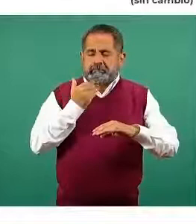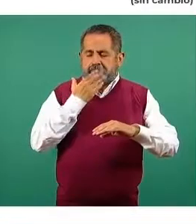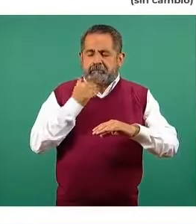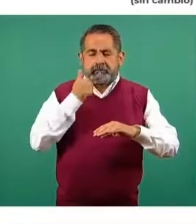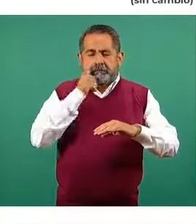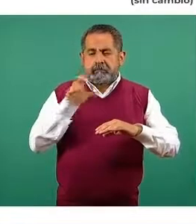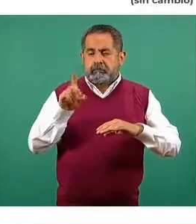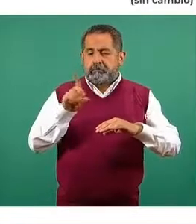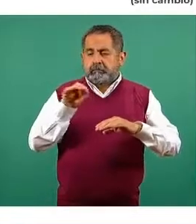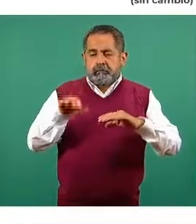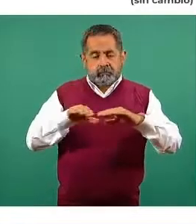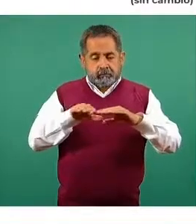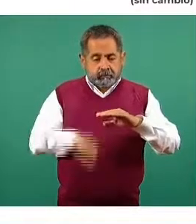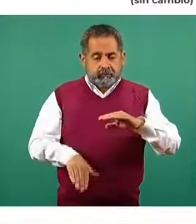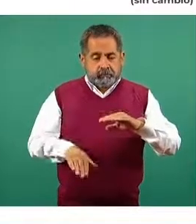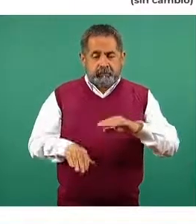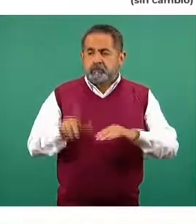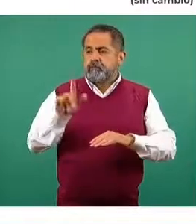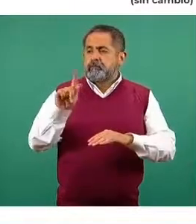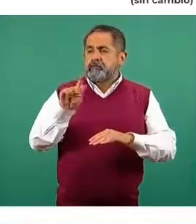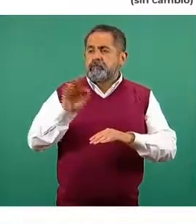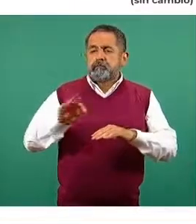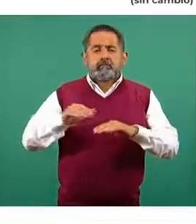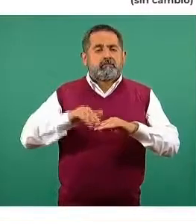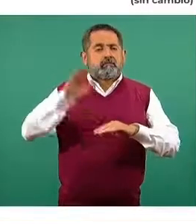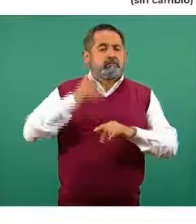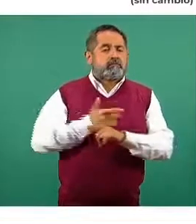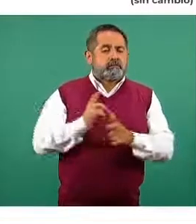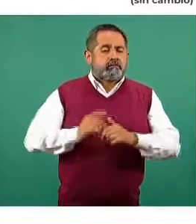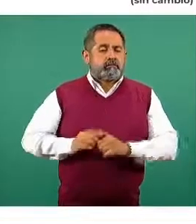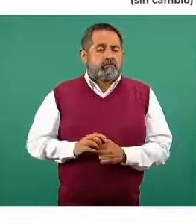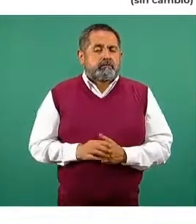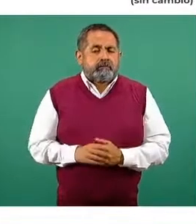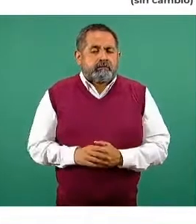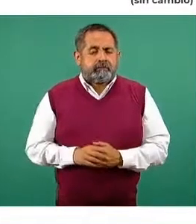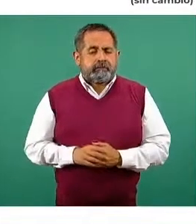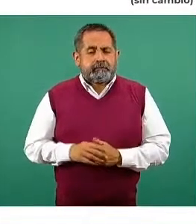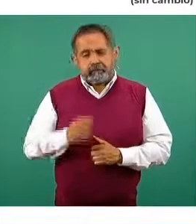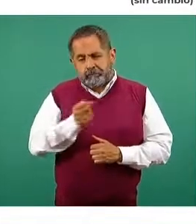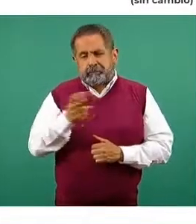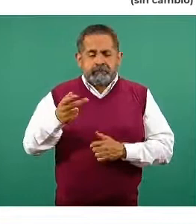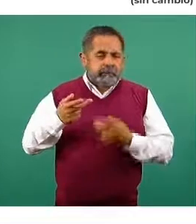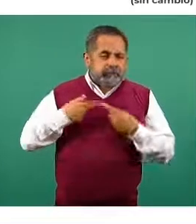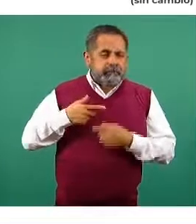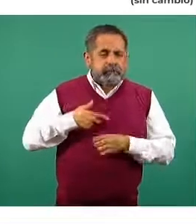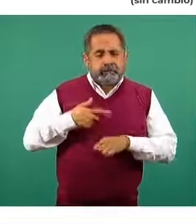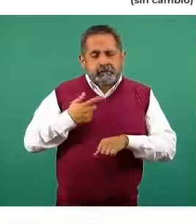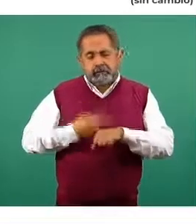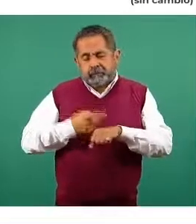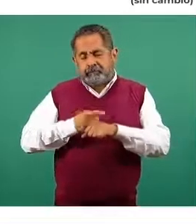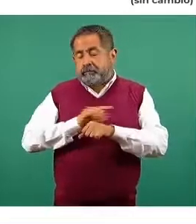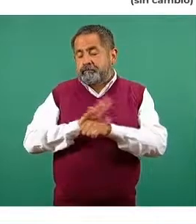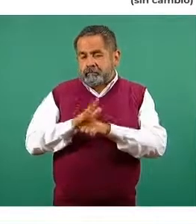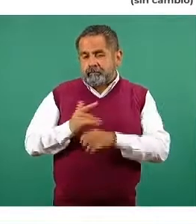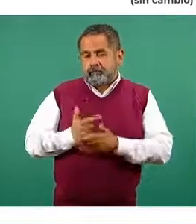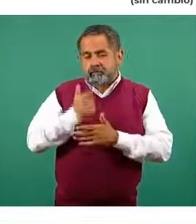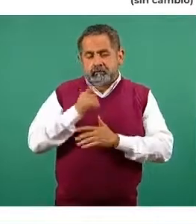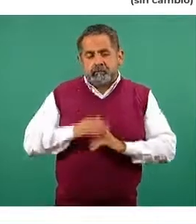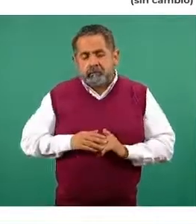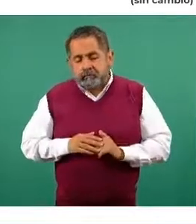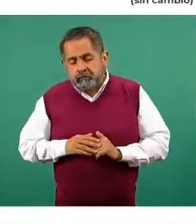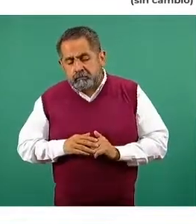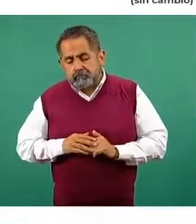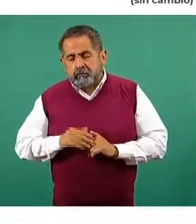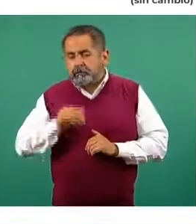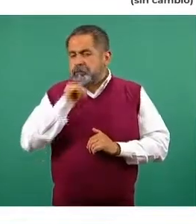de hospitalización general. Reitero, hospitalización general, aquellas personas que tienen un cuadro grave de COVID, pero que no requieren